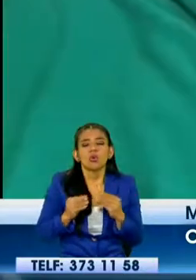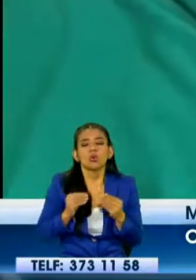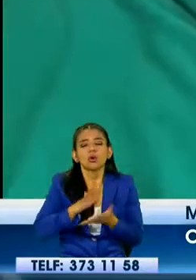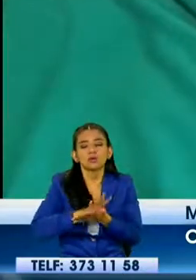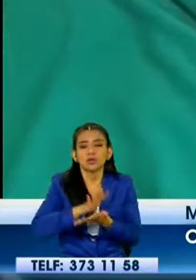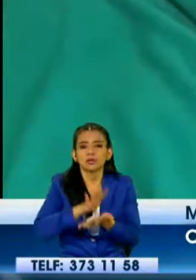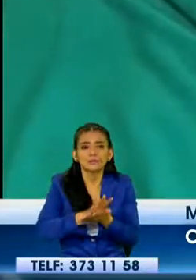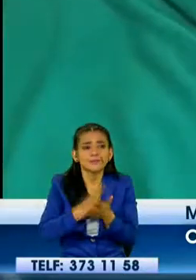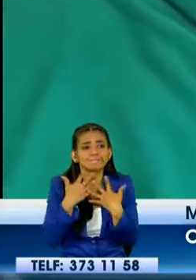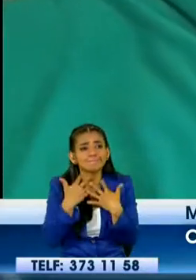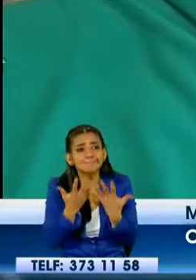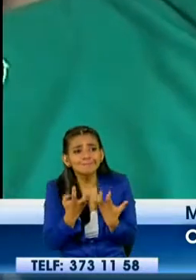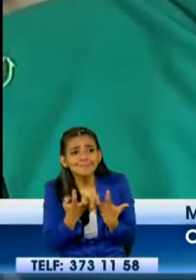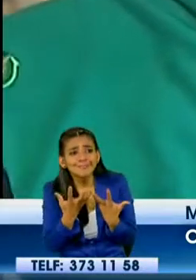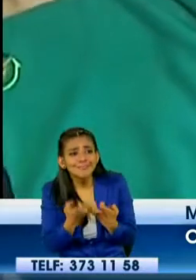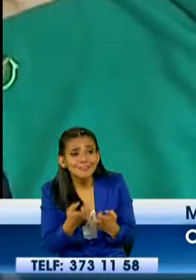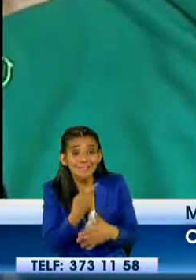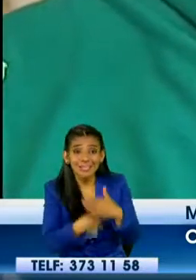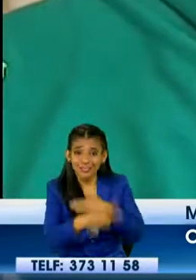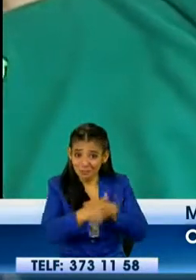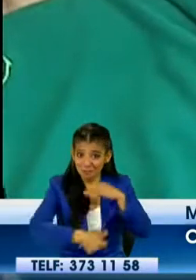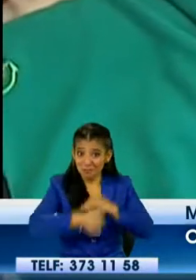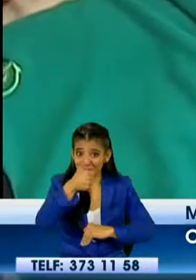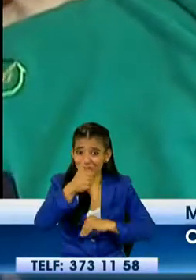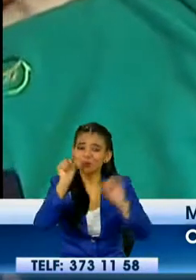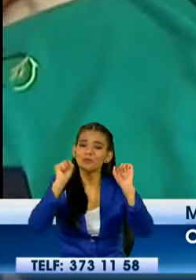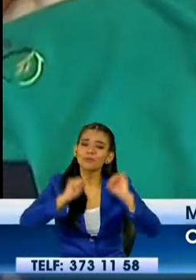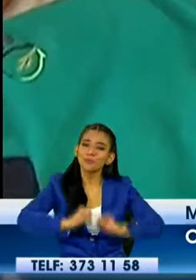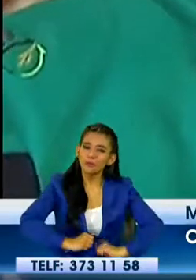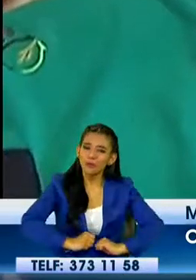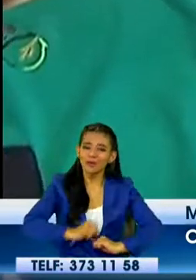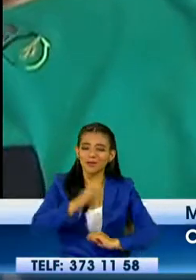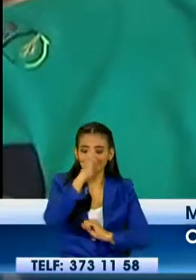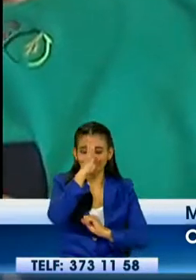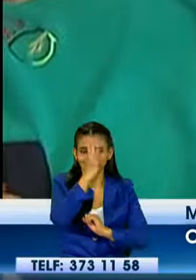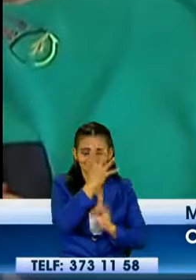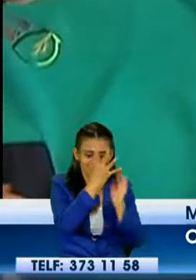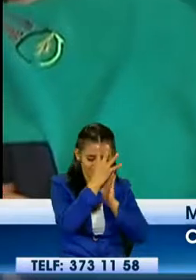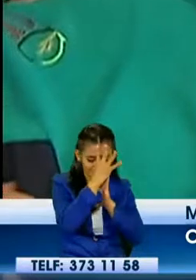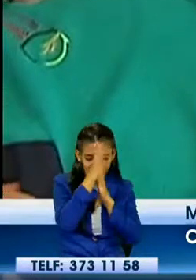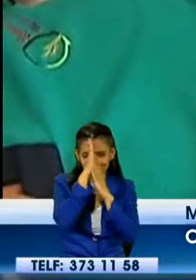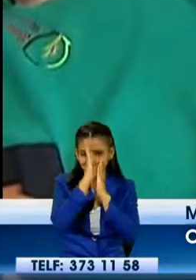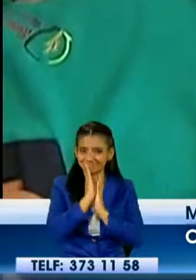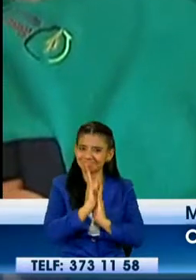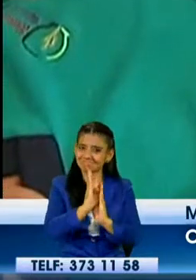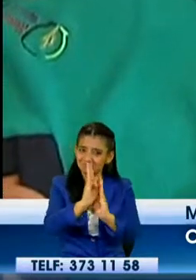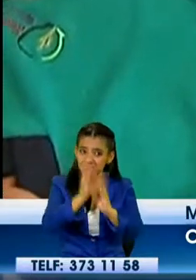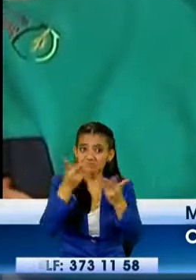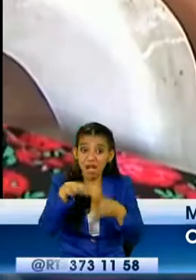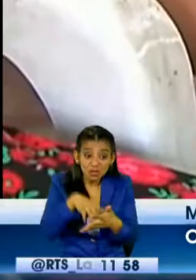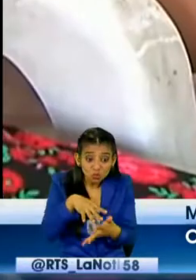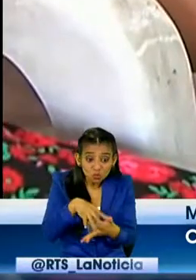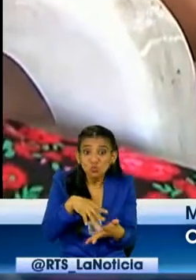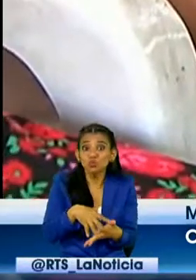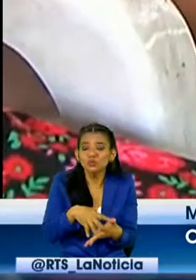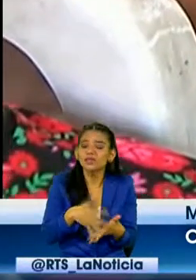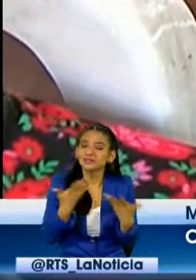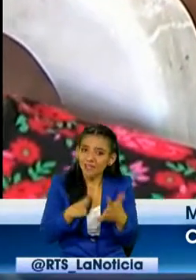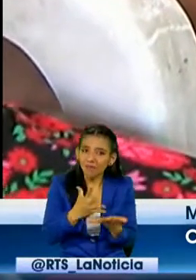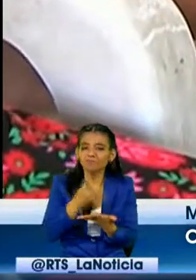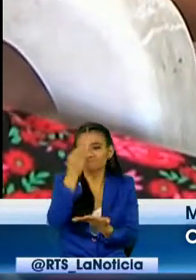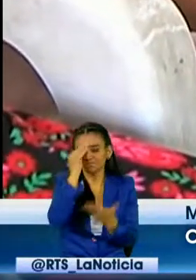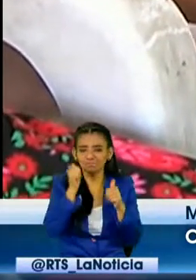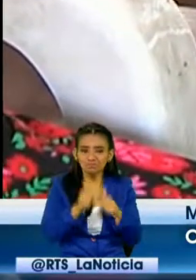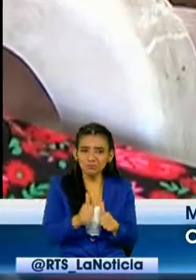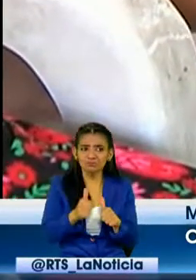cuenta los días para que el mayor de sus hijos enderece sus pasos retome sus estudios y deje atrás